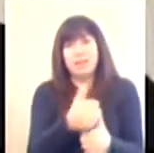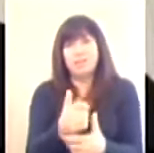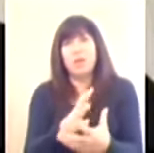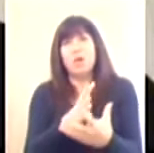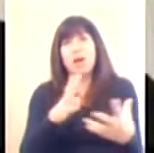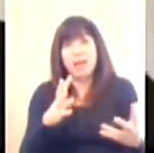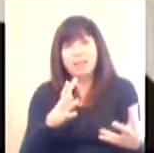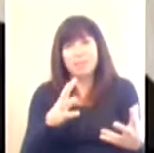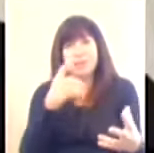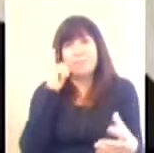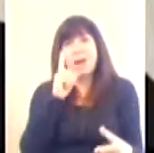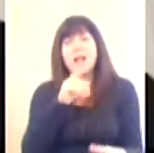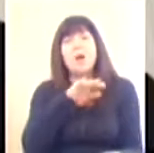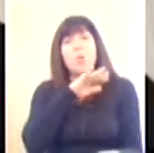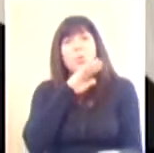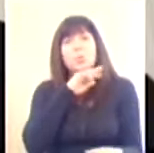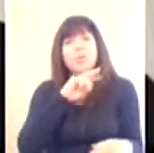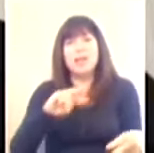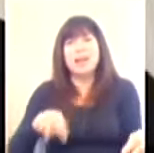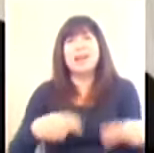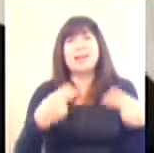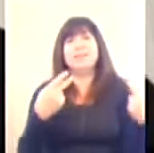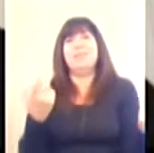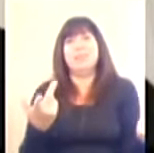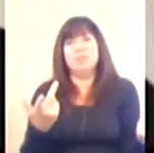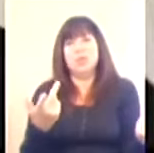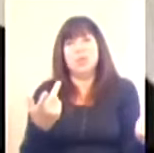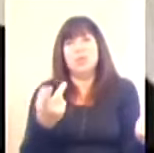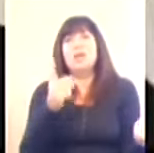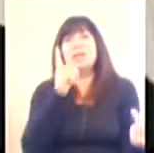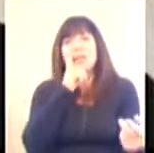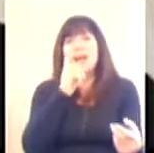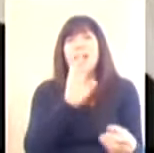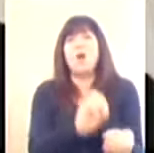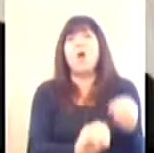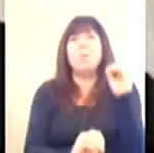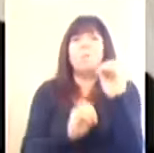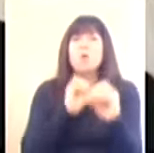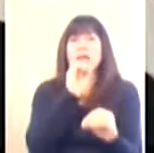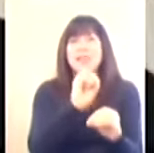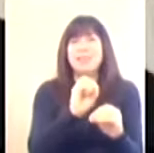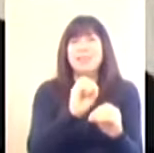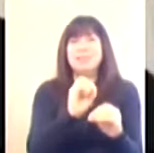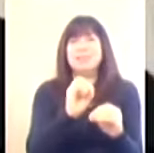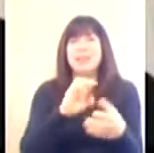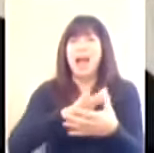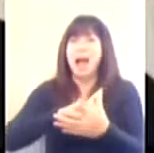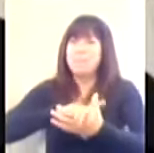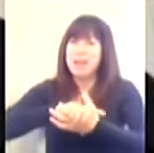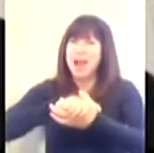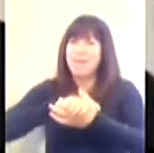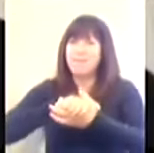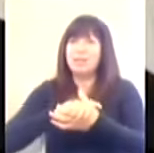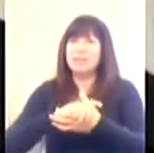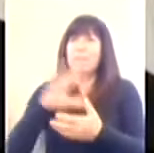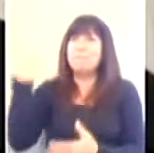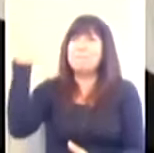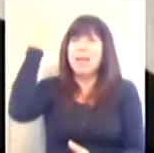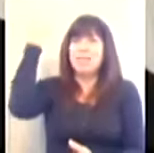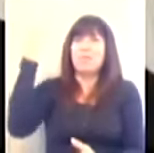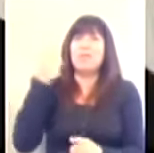para impulsar una reactivación que tenga componentes que sean amigables con el medio ambiente. Estamos trabajando en distintas líneas que